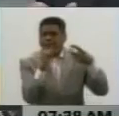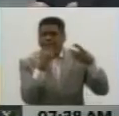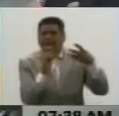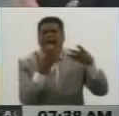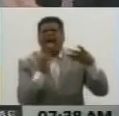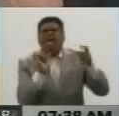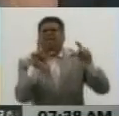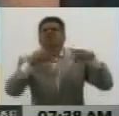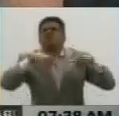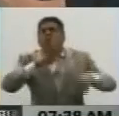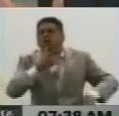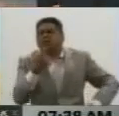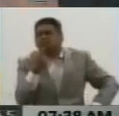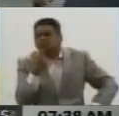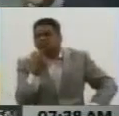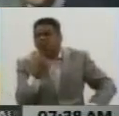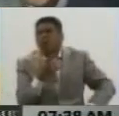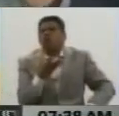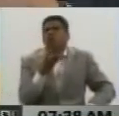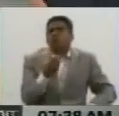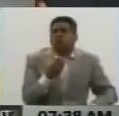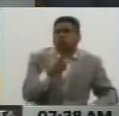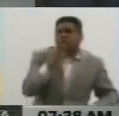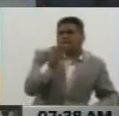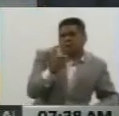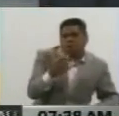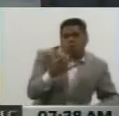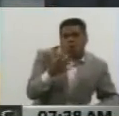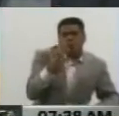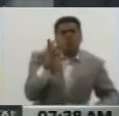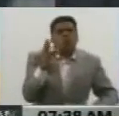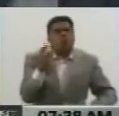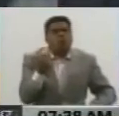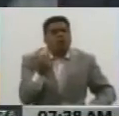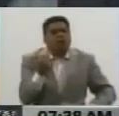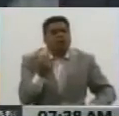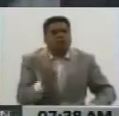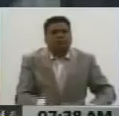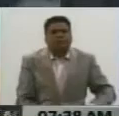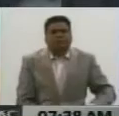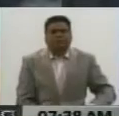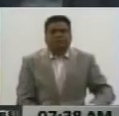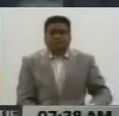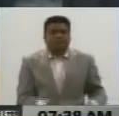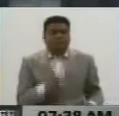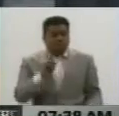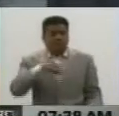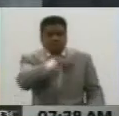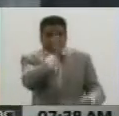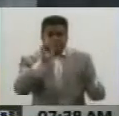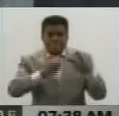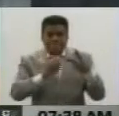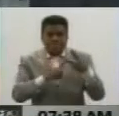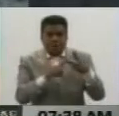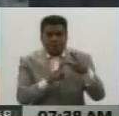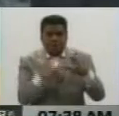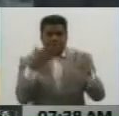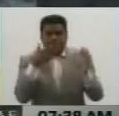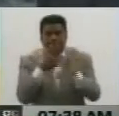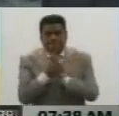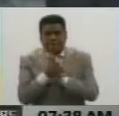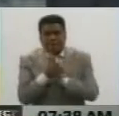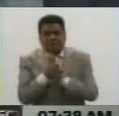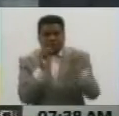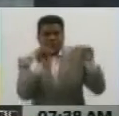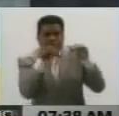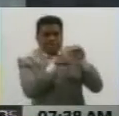también, sobre tu conocimiento, sobre tu potencialidad. Luego de eso pasa a la exploración, a una determinación de reservas. Y